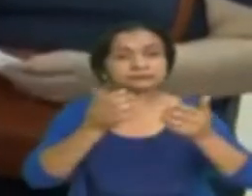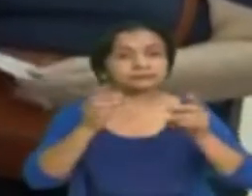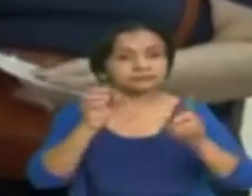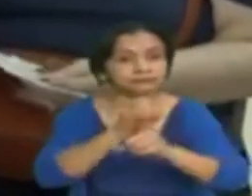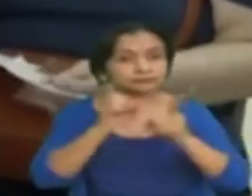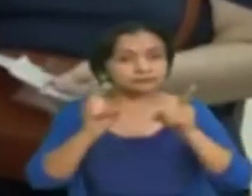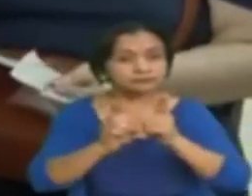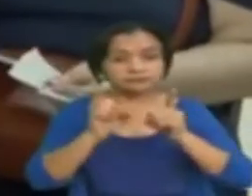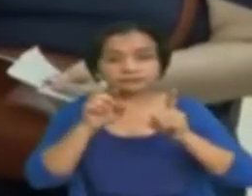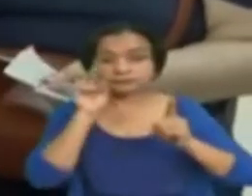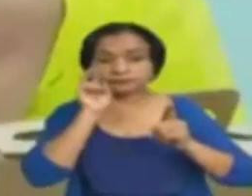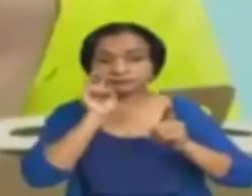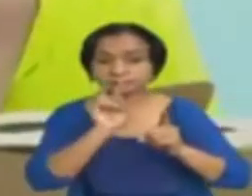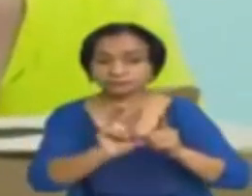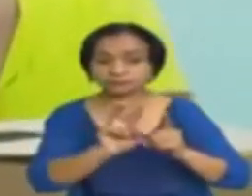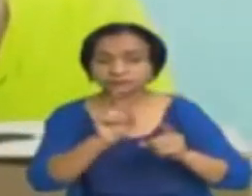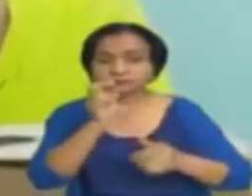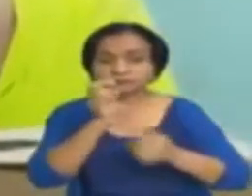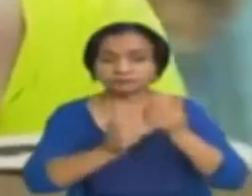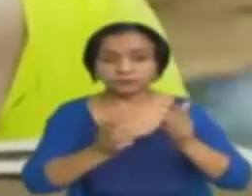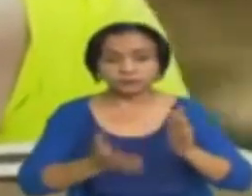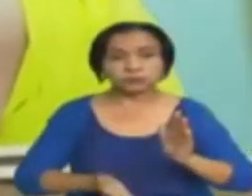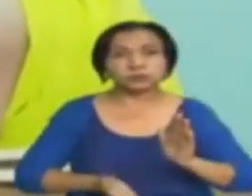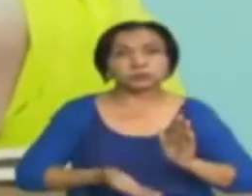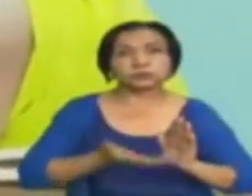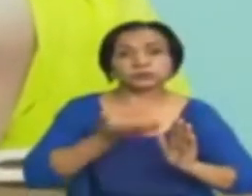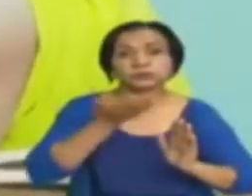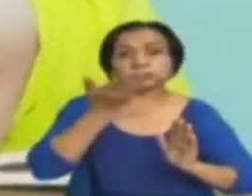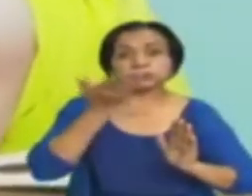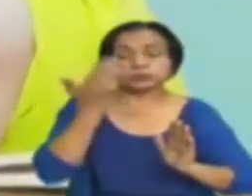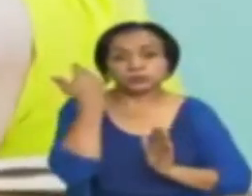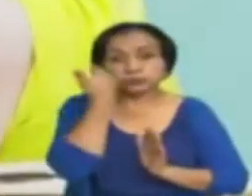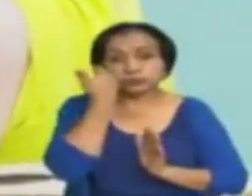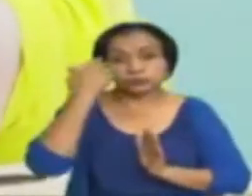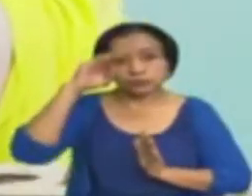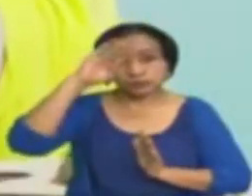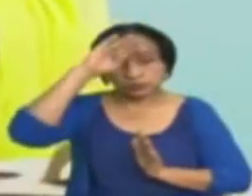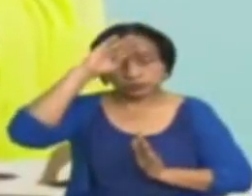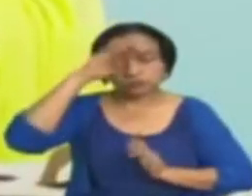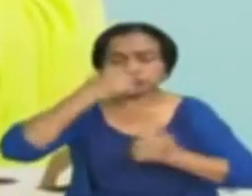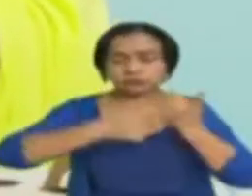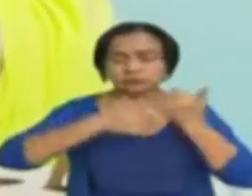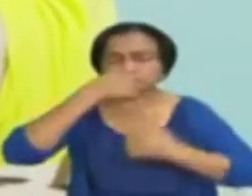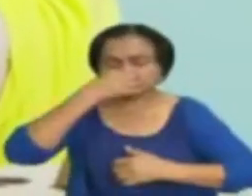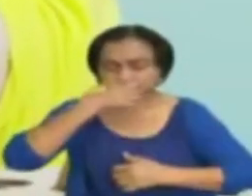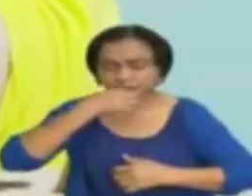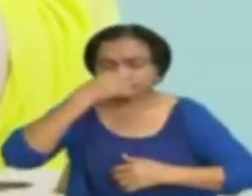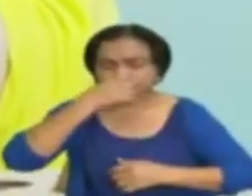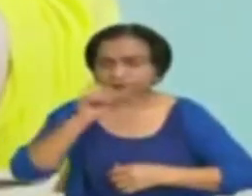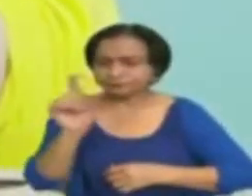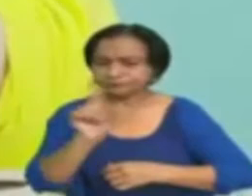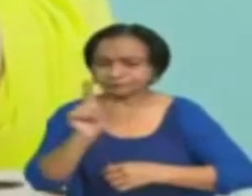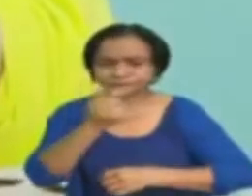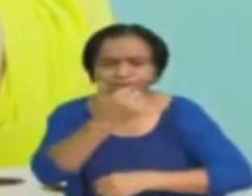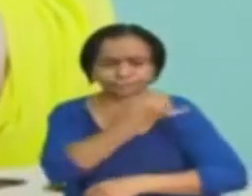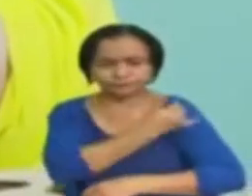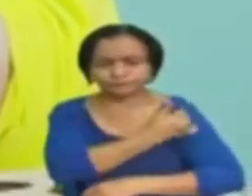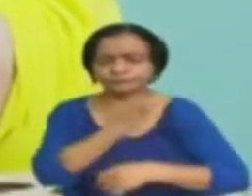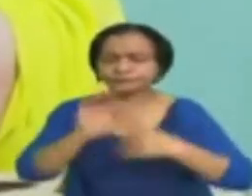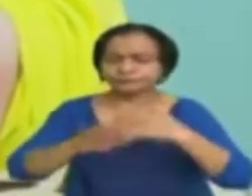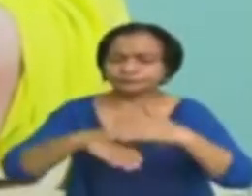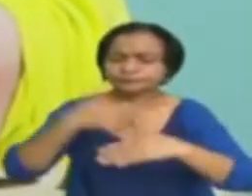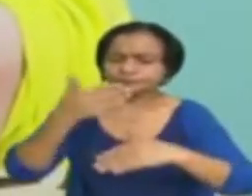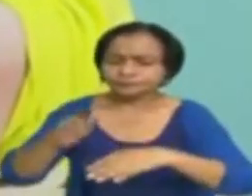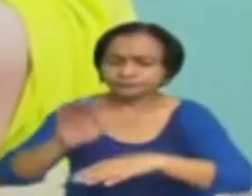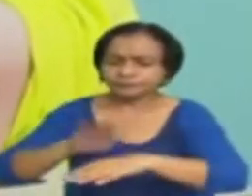decir? Que funciona, sí funciona. Es probable que en vez de funcionar con un 95%